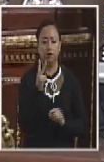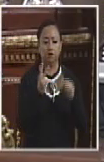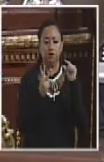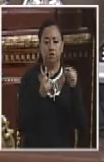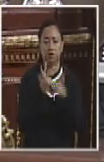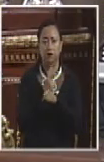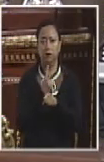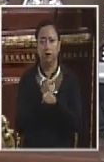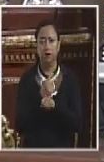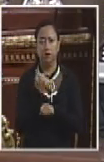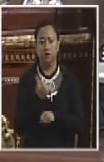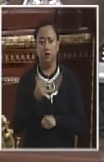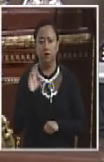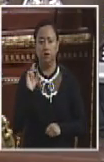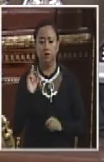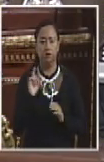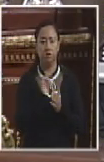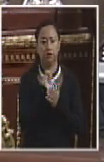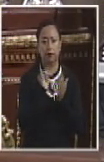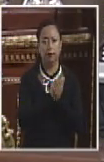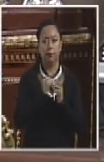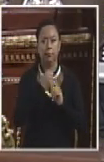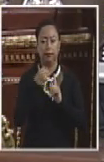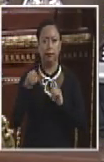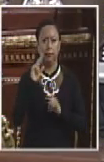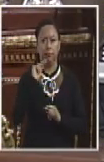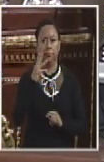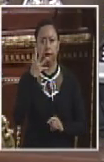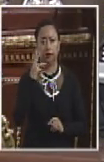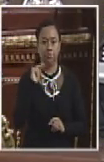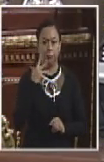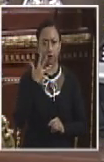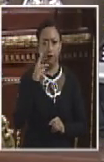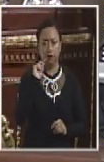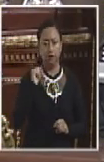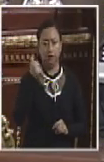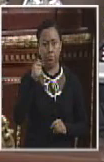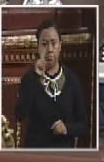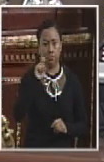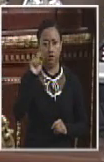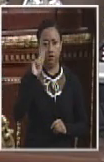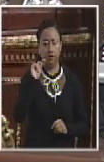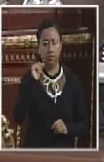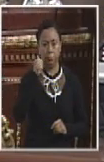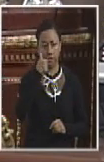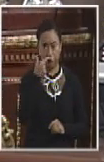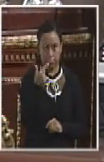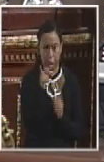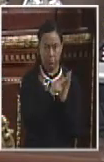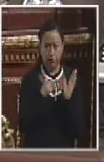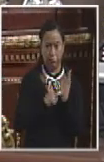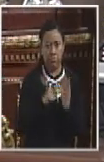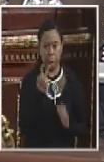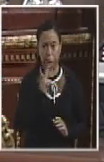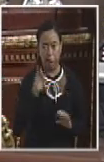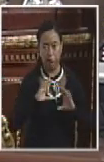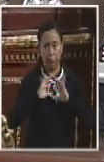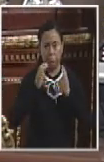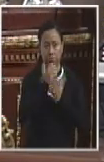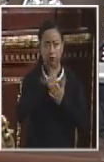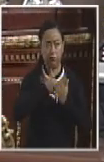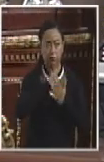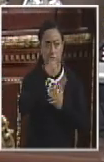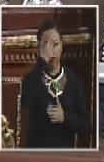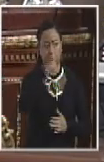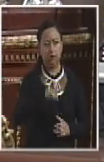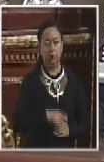fracciones segunda y trigésima de la Ley Orgánica 84, 85, 86 y 187 del Reglamento, ambos del Congreso